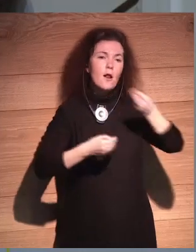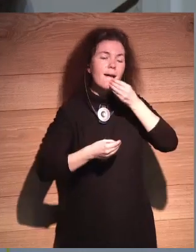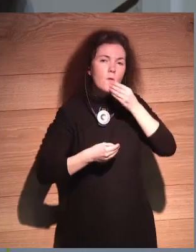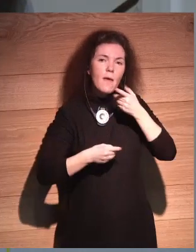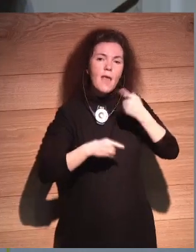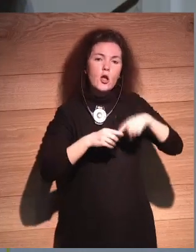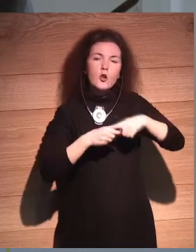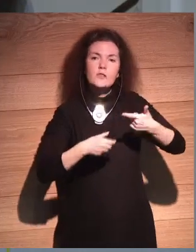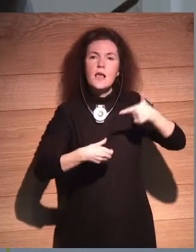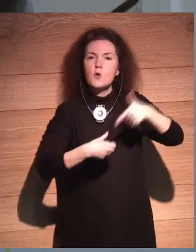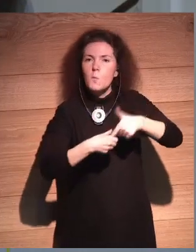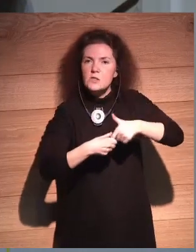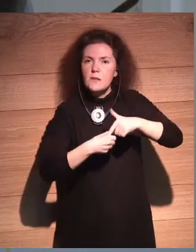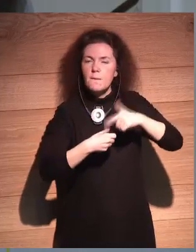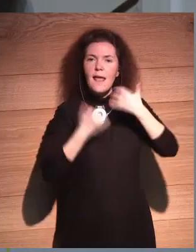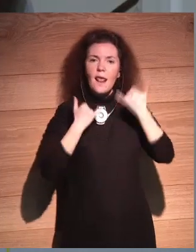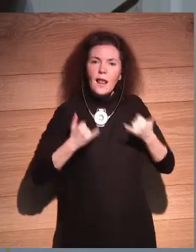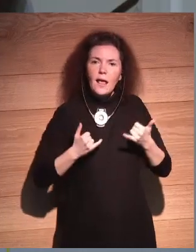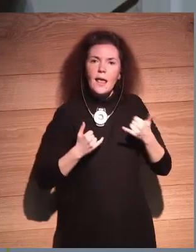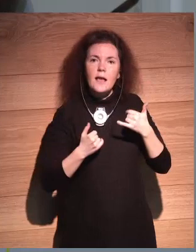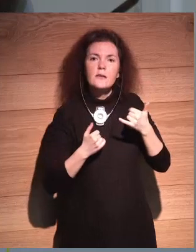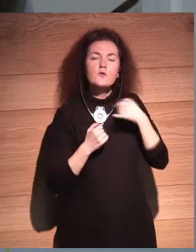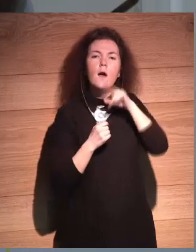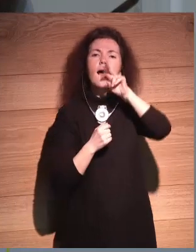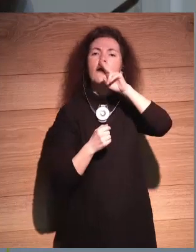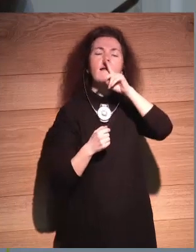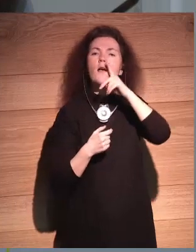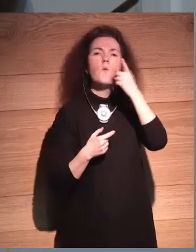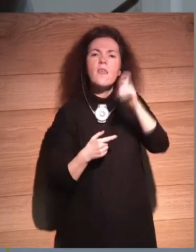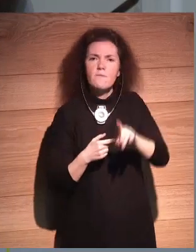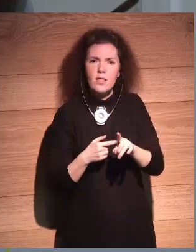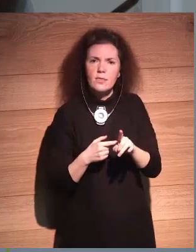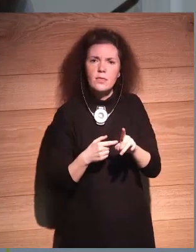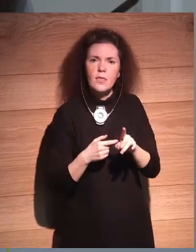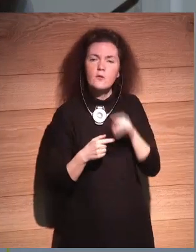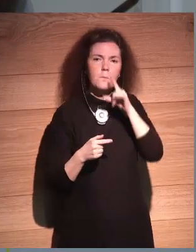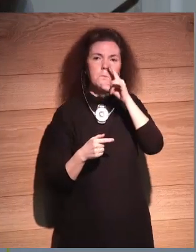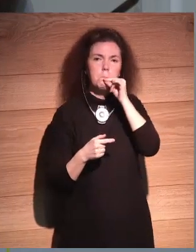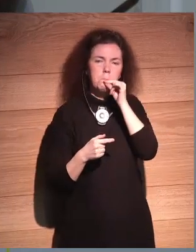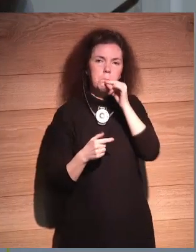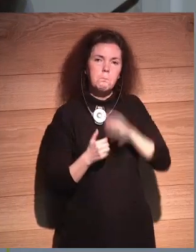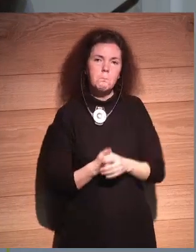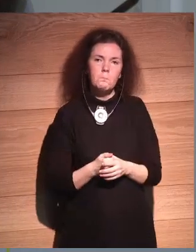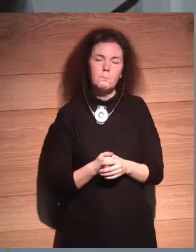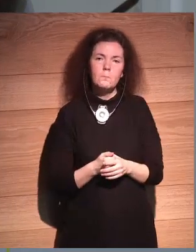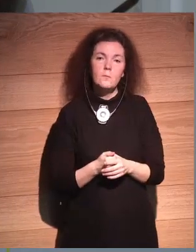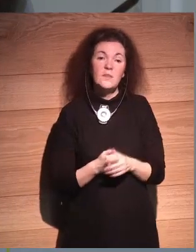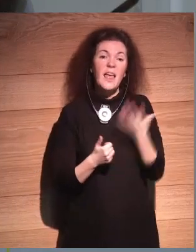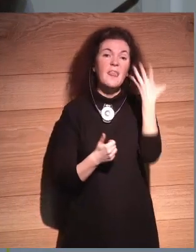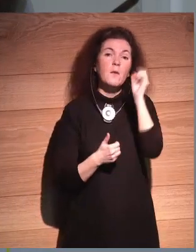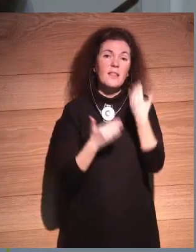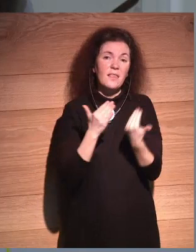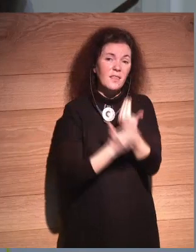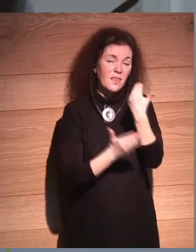que necesitaría en el transcurso del viaje, y nunca tenía que abrir la boca para hablar. Mantenía el pico cerrado. A lo largo de